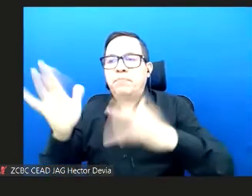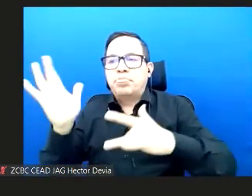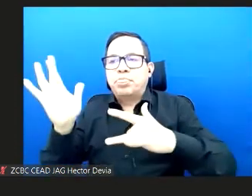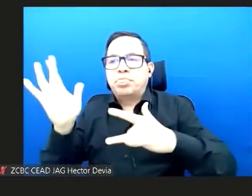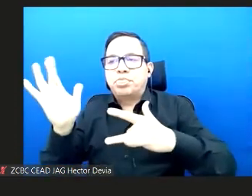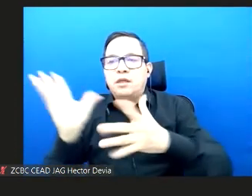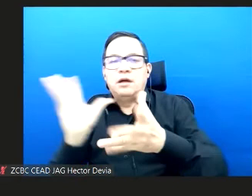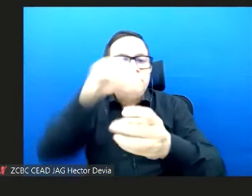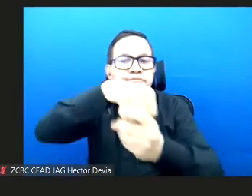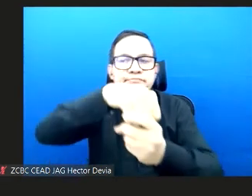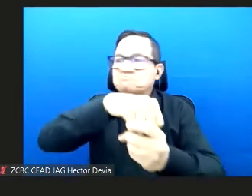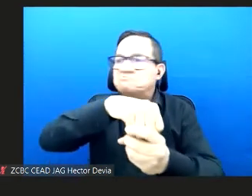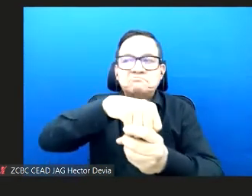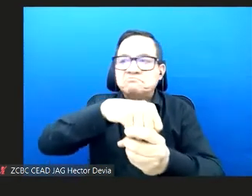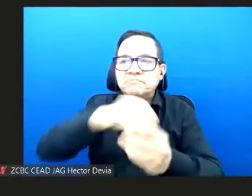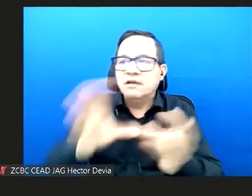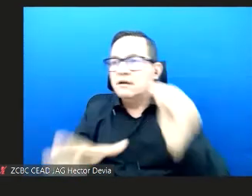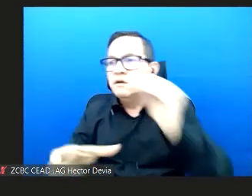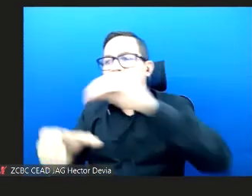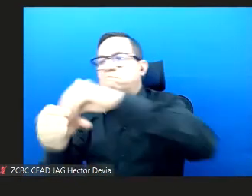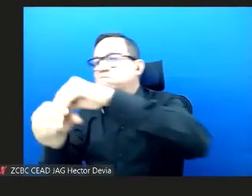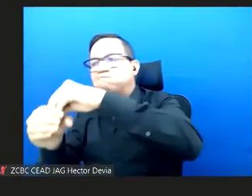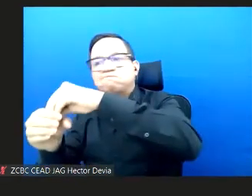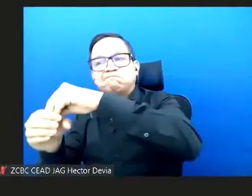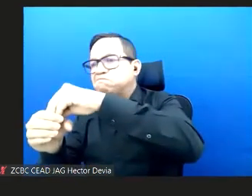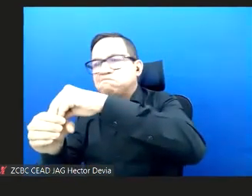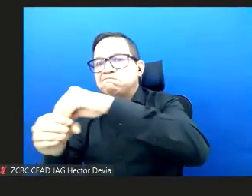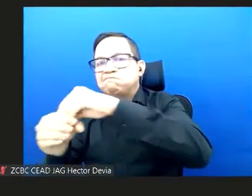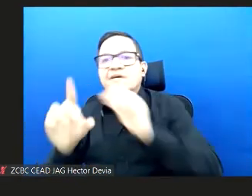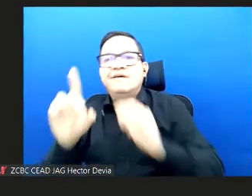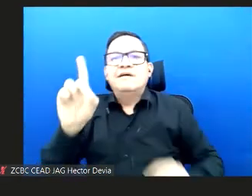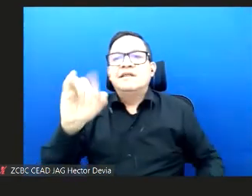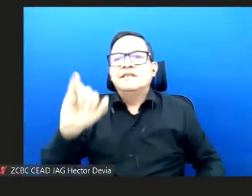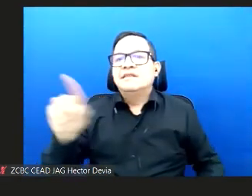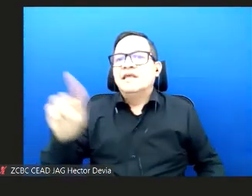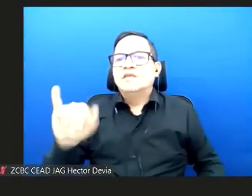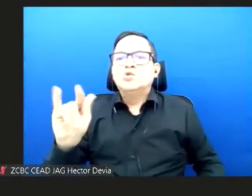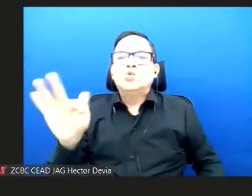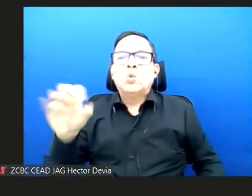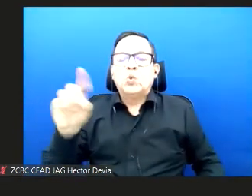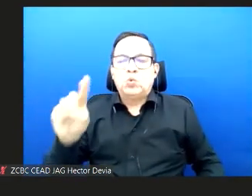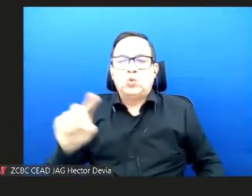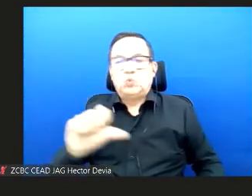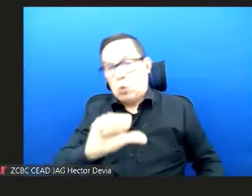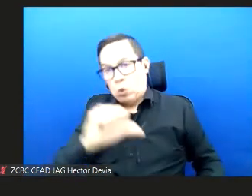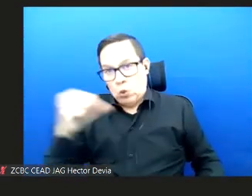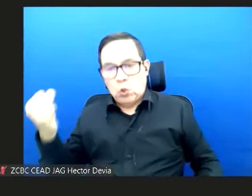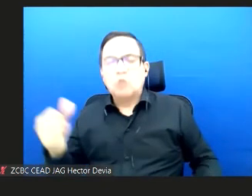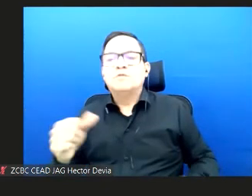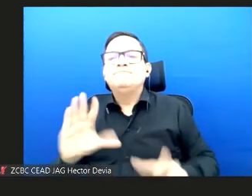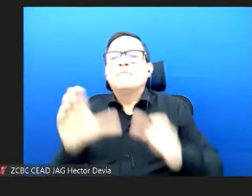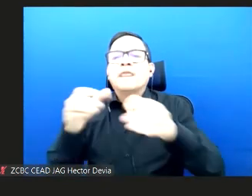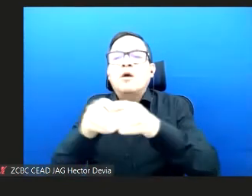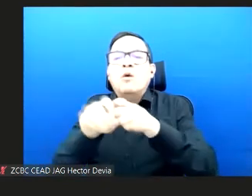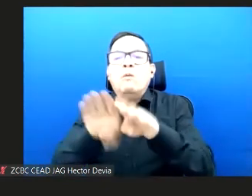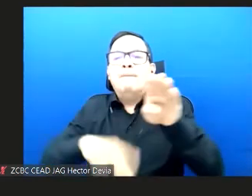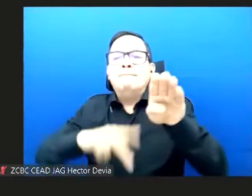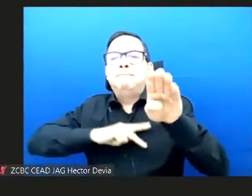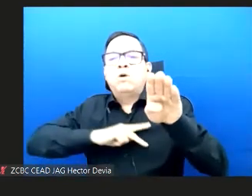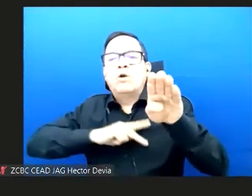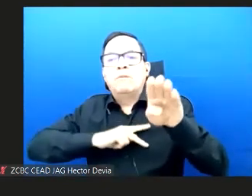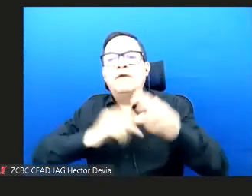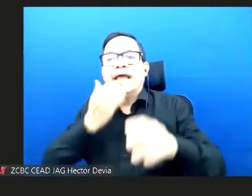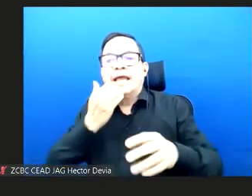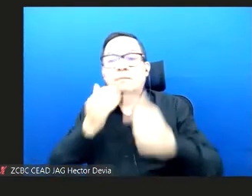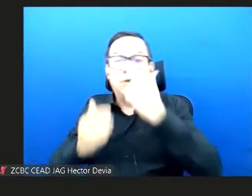Vamos a ver el término subconjunto propio. Se dice que A es un subconjunto propio de B si A contiene a B y B contiene a